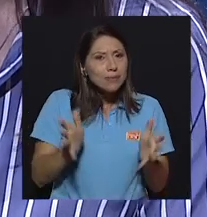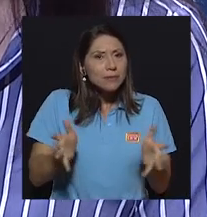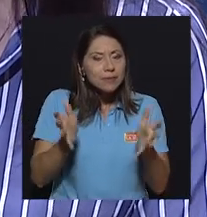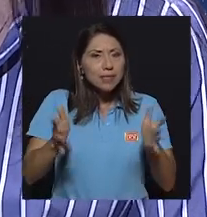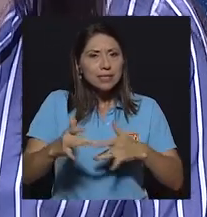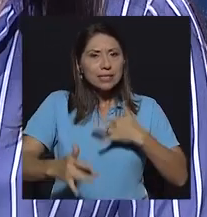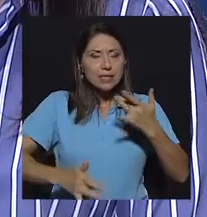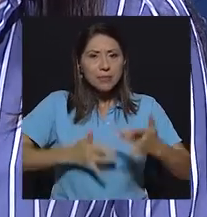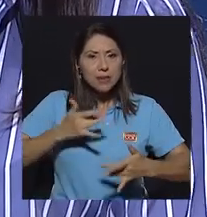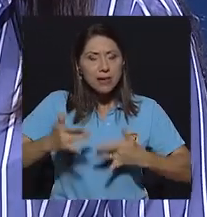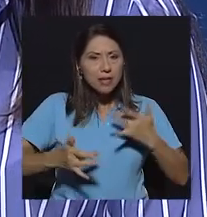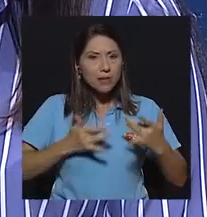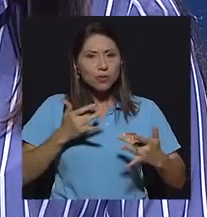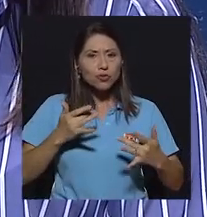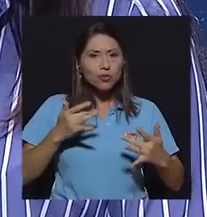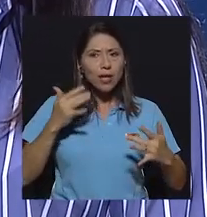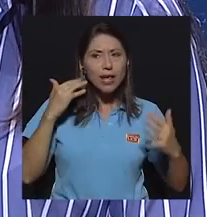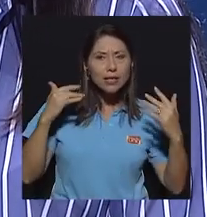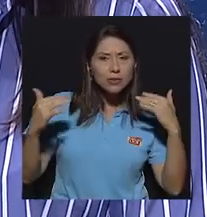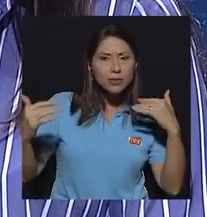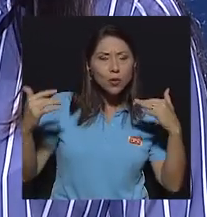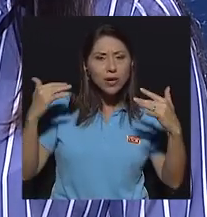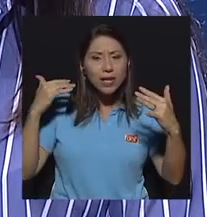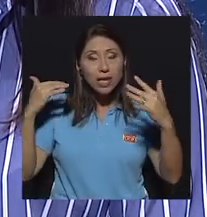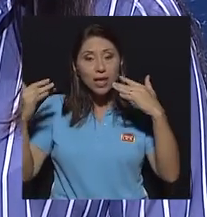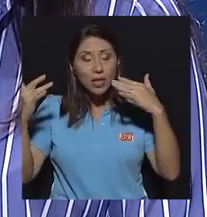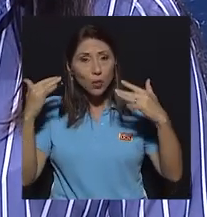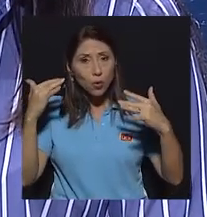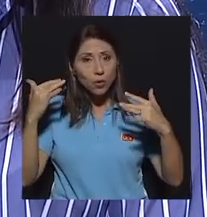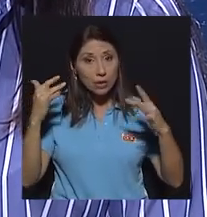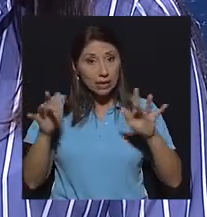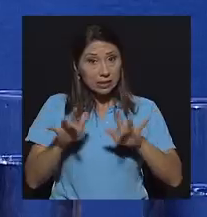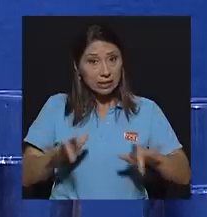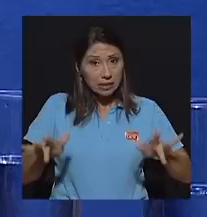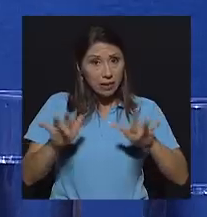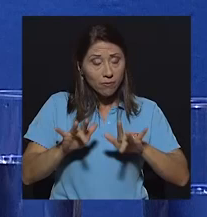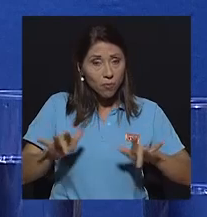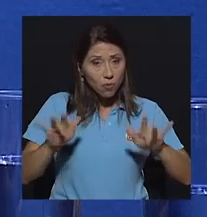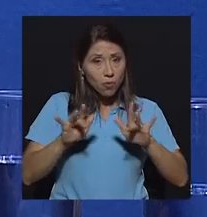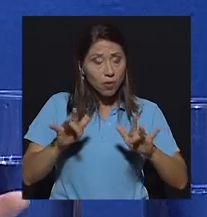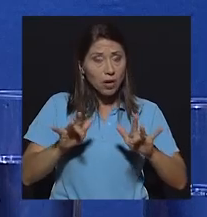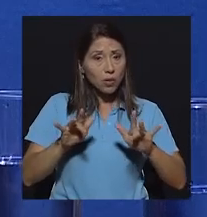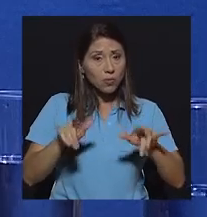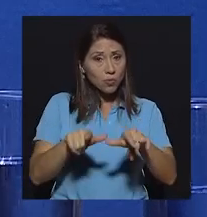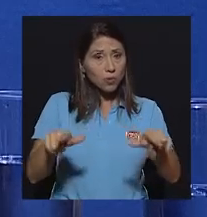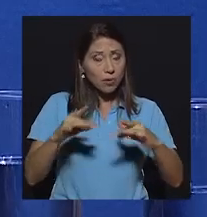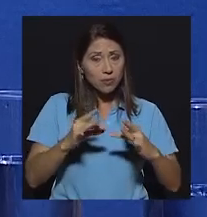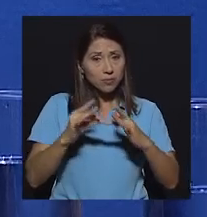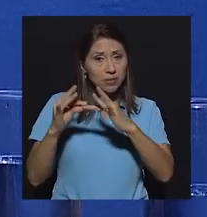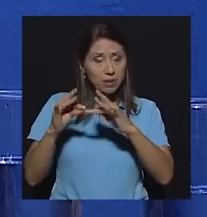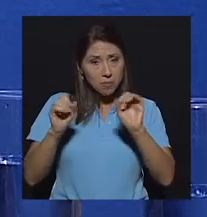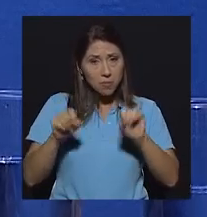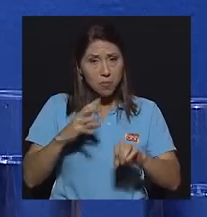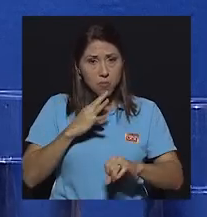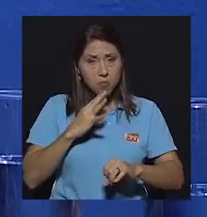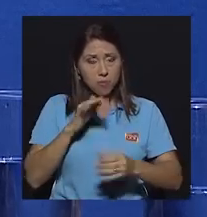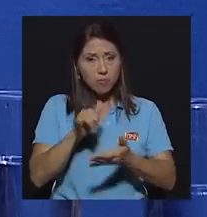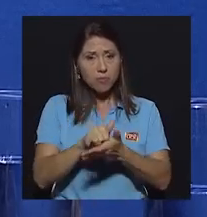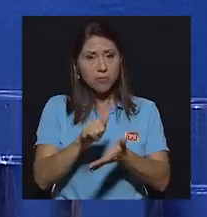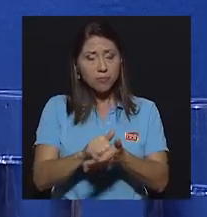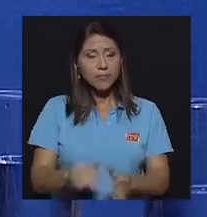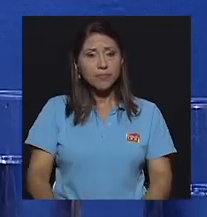sentimientos, el sonido, que entiendo se grabó en un estudio muy, muy especial. Tal vez puedes hablar un poquito de